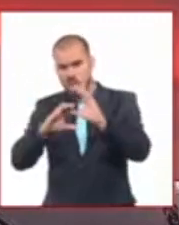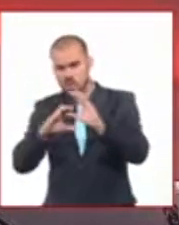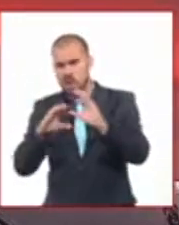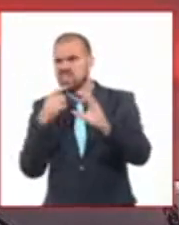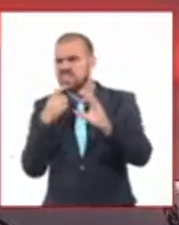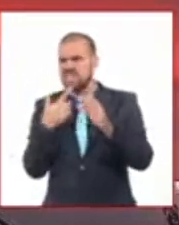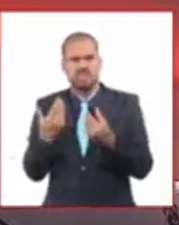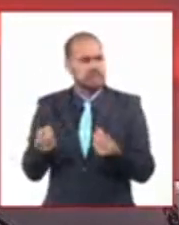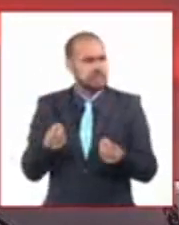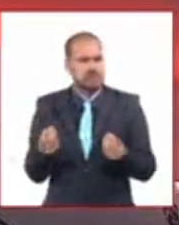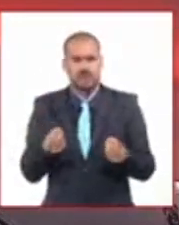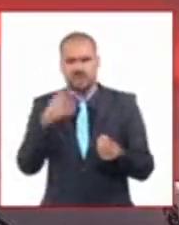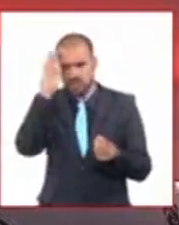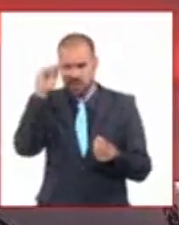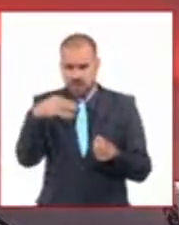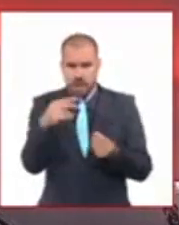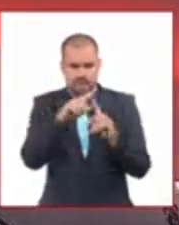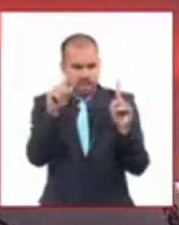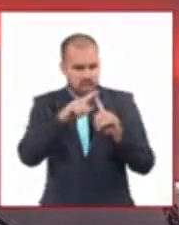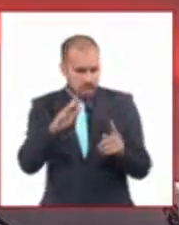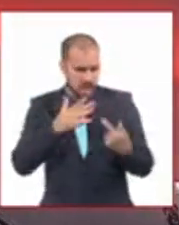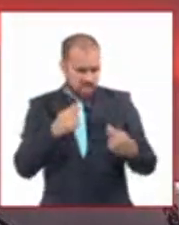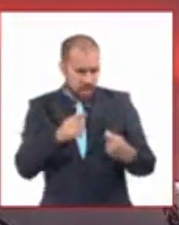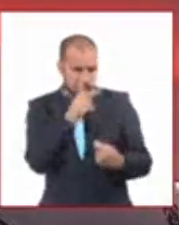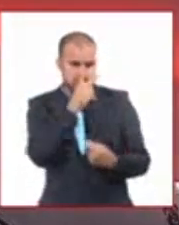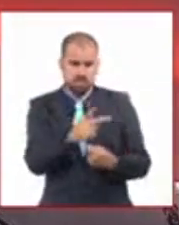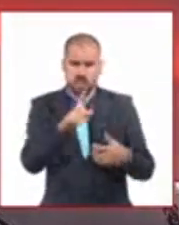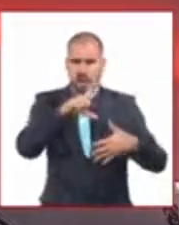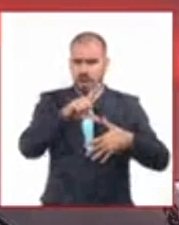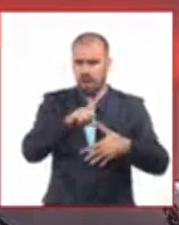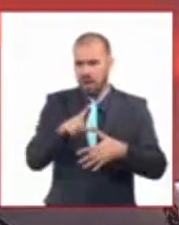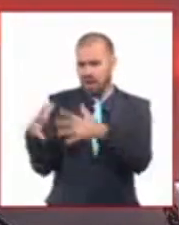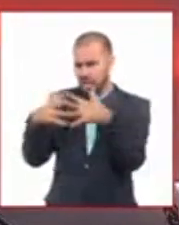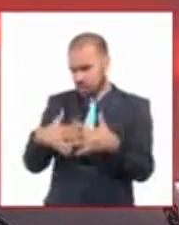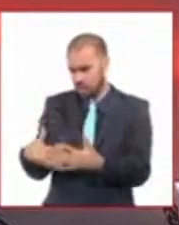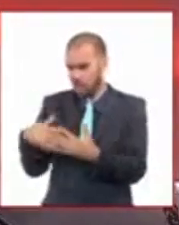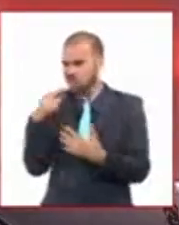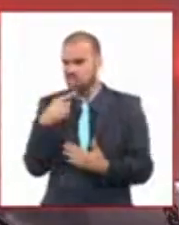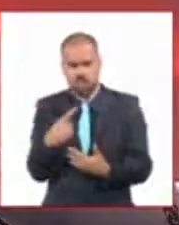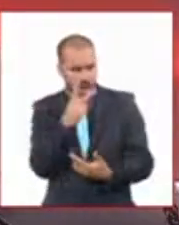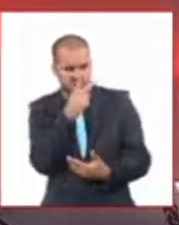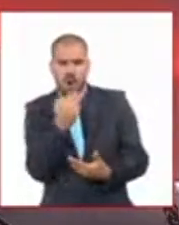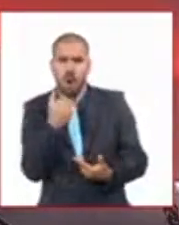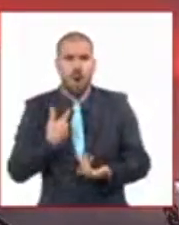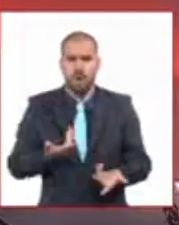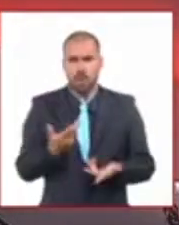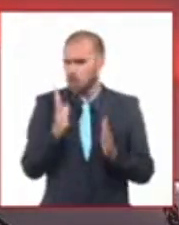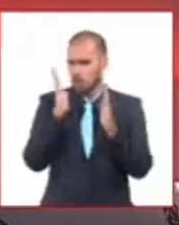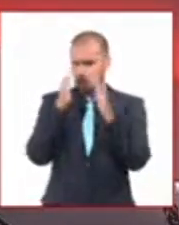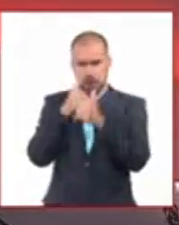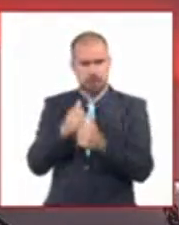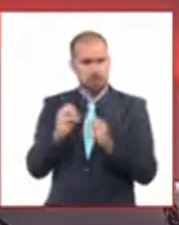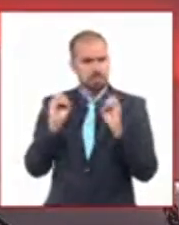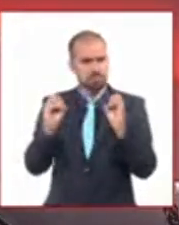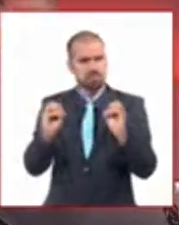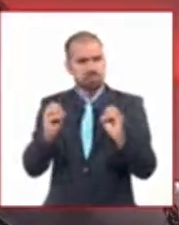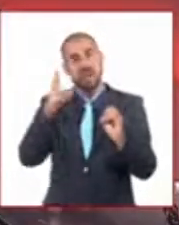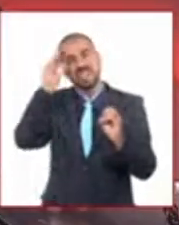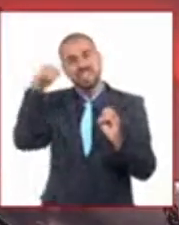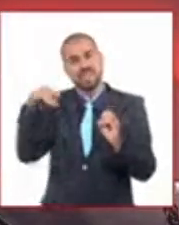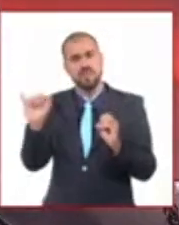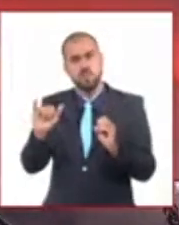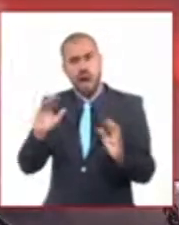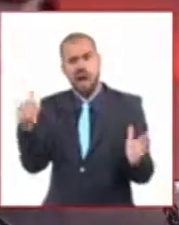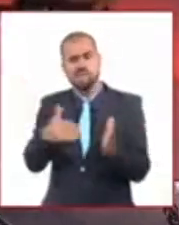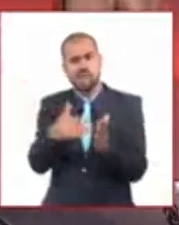presentes en el discurso de eeuu no no está ni está el tema del terrorismo de estado en este